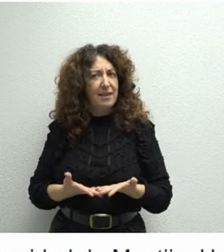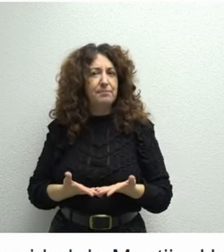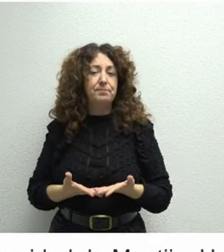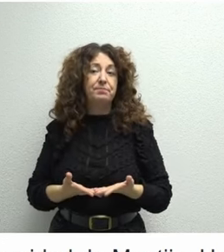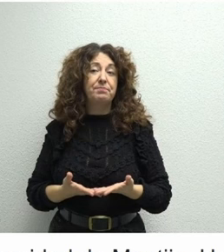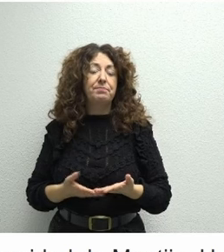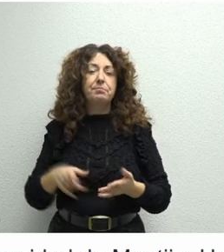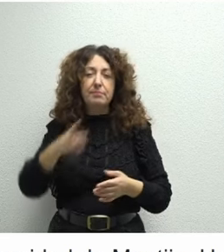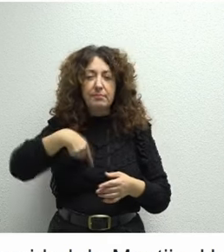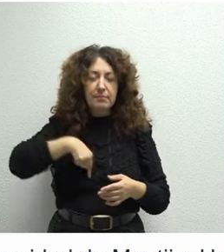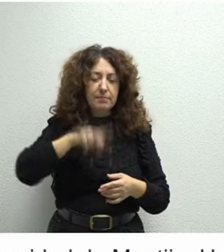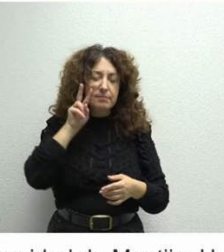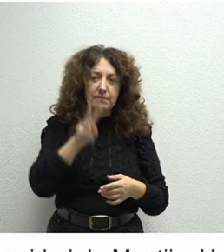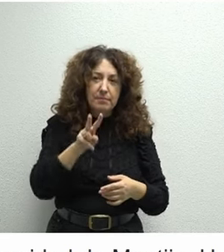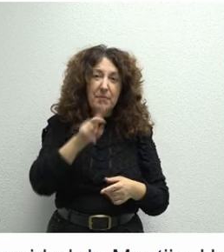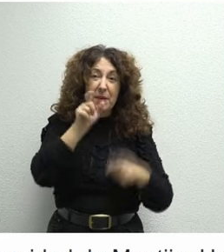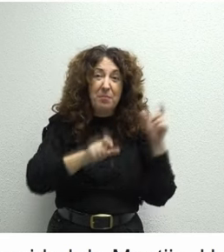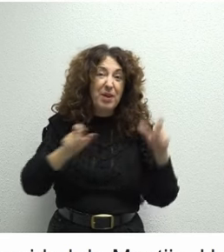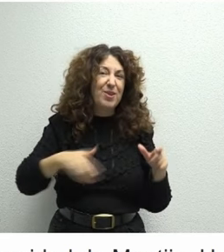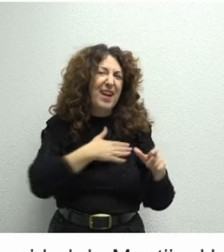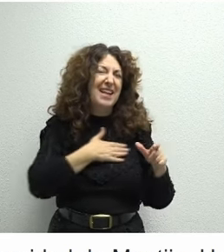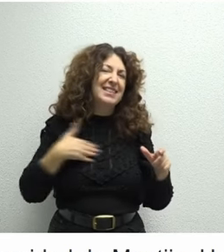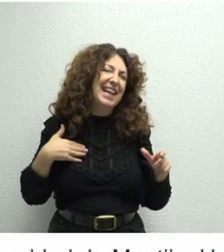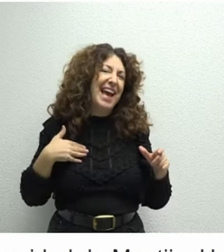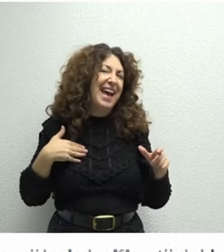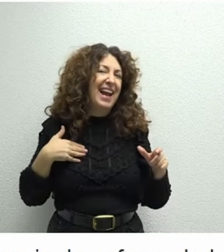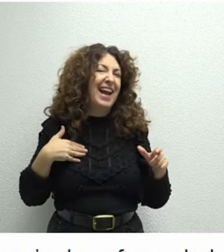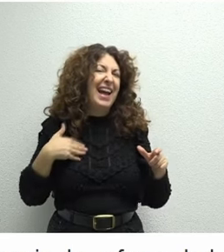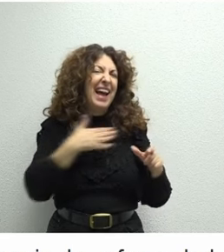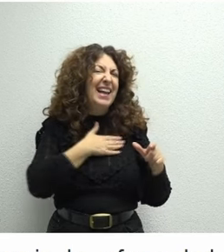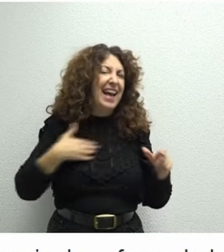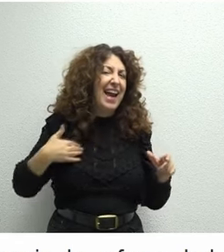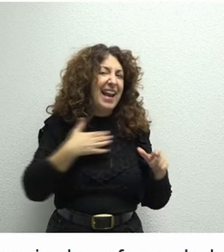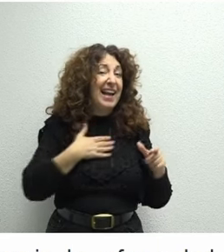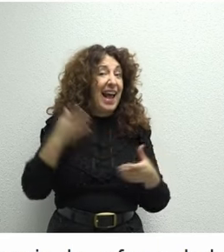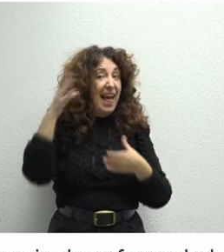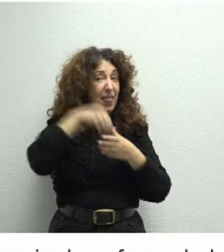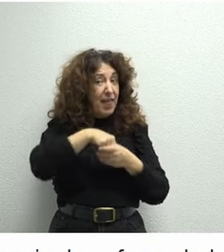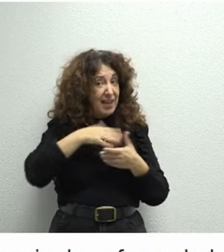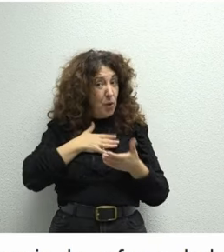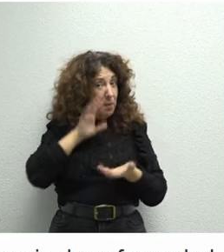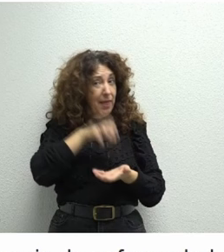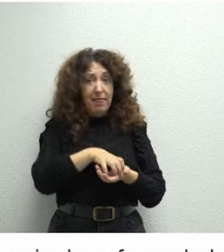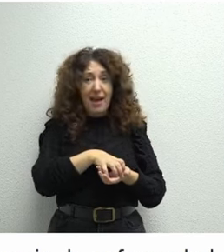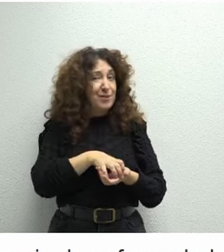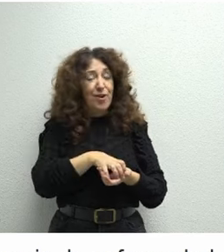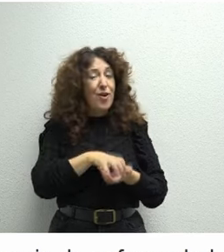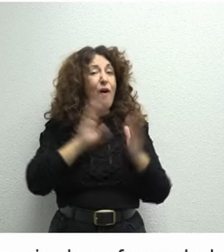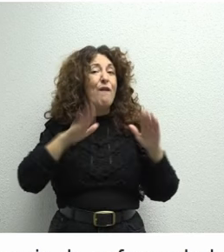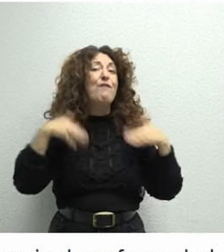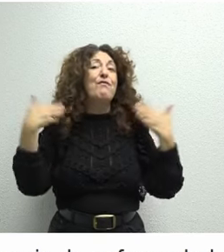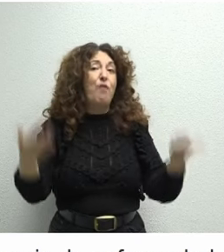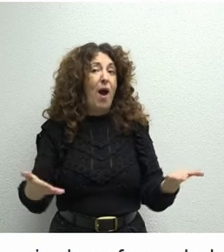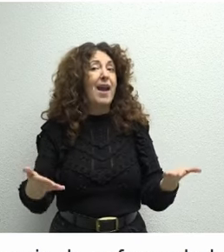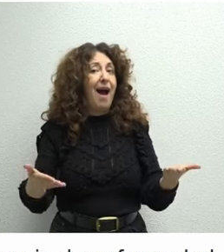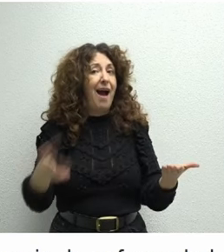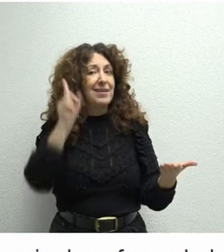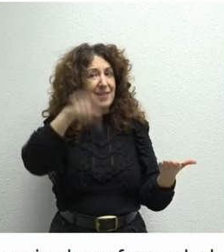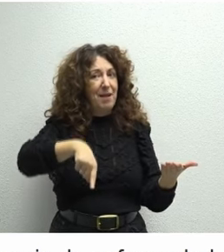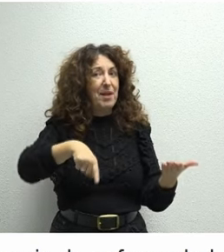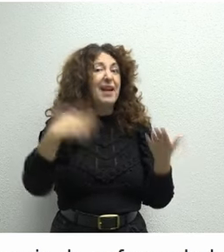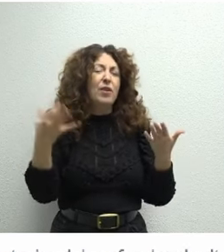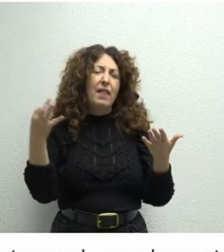quería no estaba solamente dentro de nuestro centro sino que estaba fuera y no lo podíamos conseguir Si todos los agentes no estaban